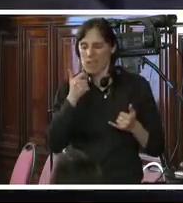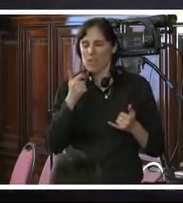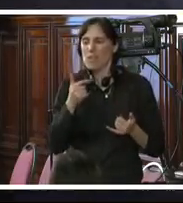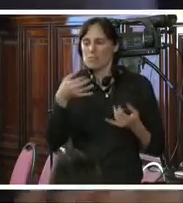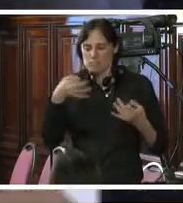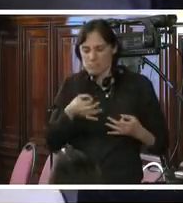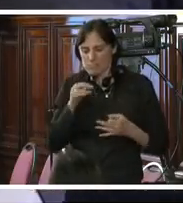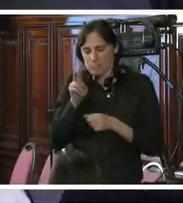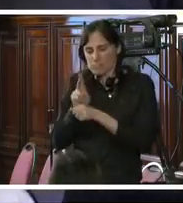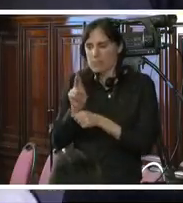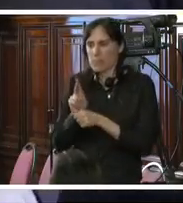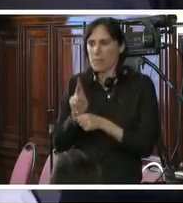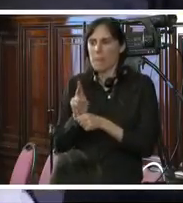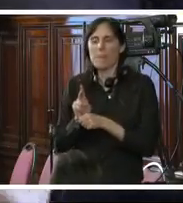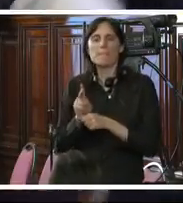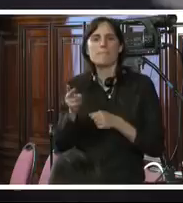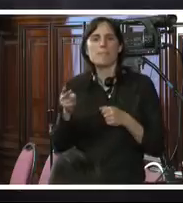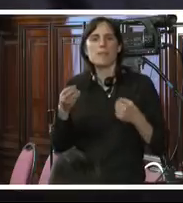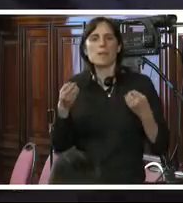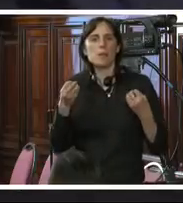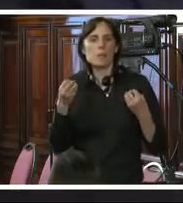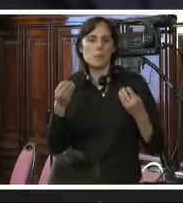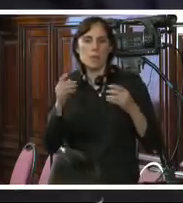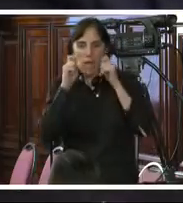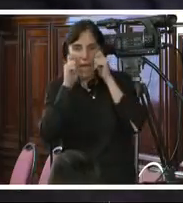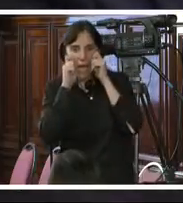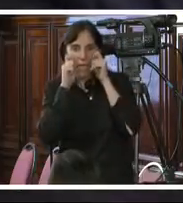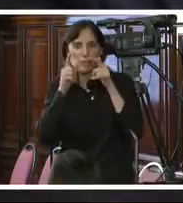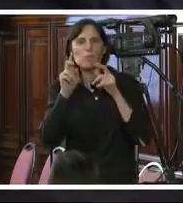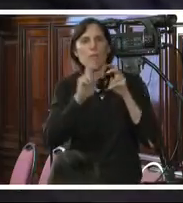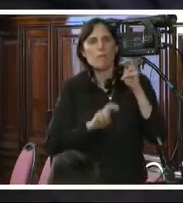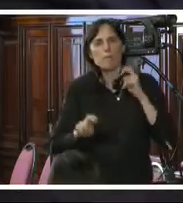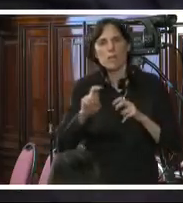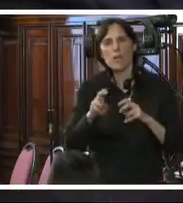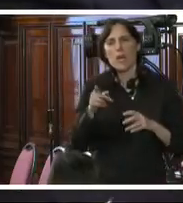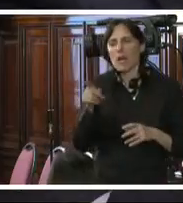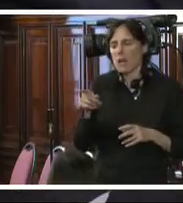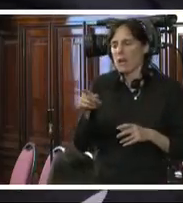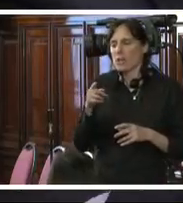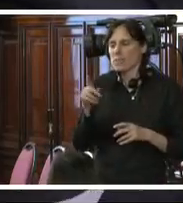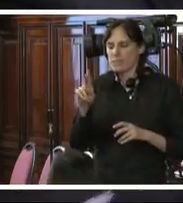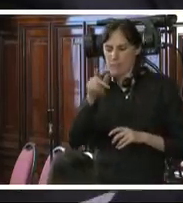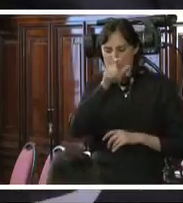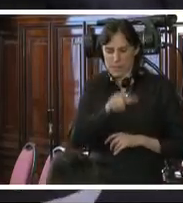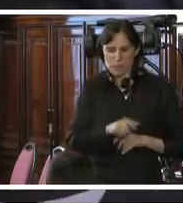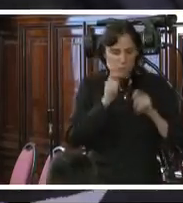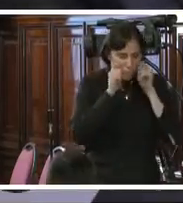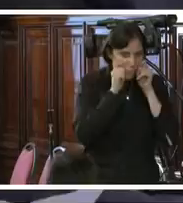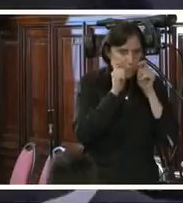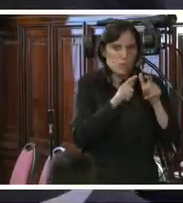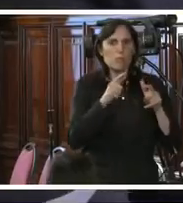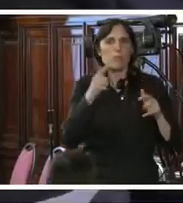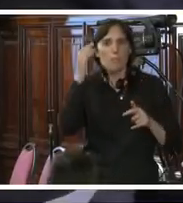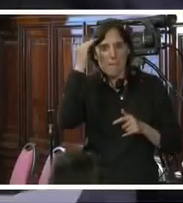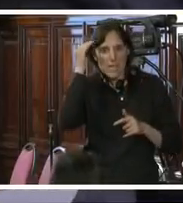pendiente. Al contrario, su atención se centra en la persecución penal del delito, quedando en segundo plano la atención en salud mental,